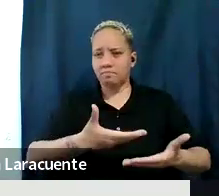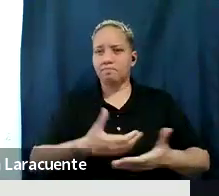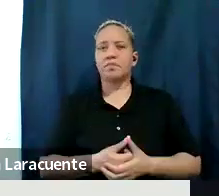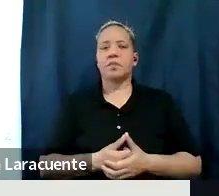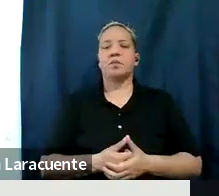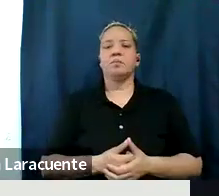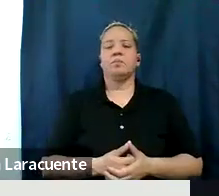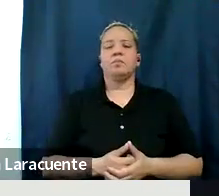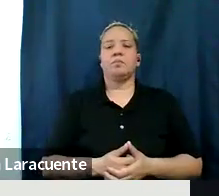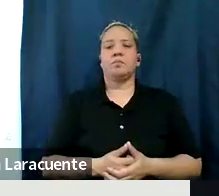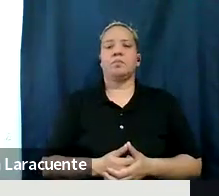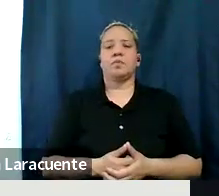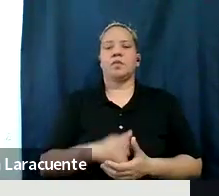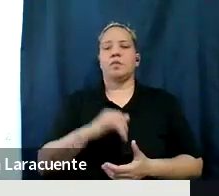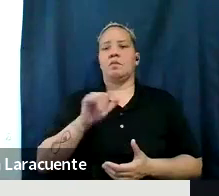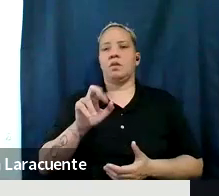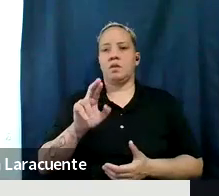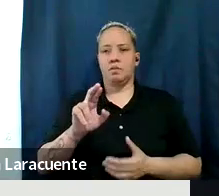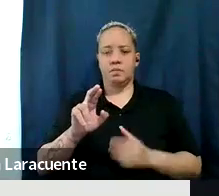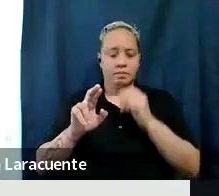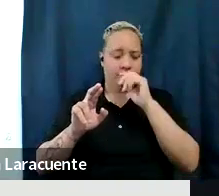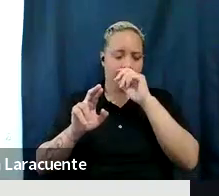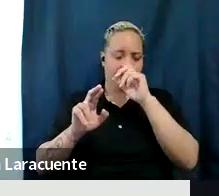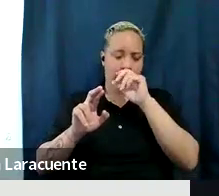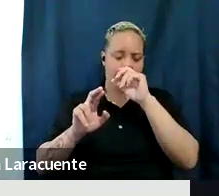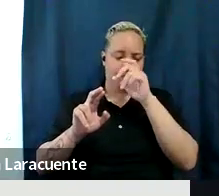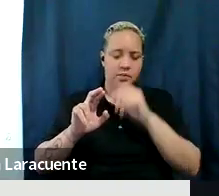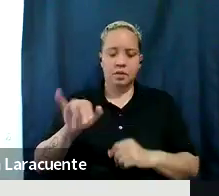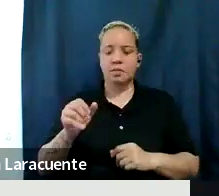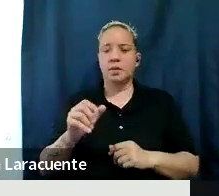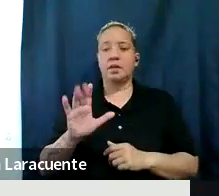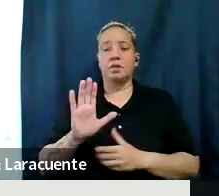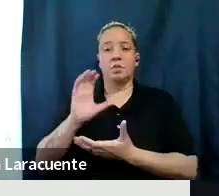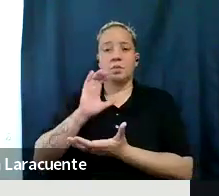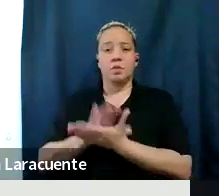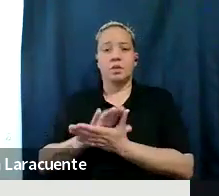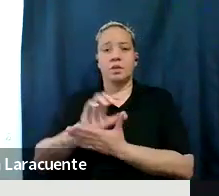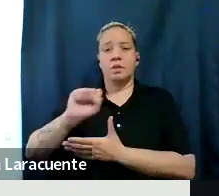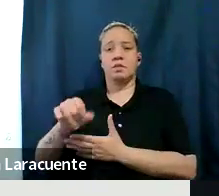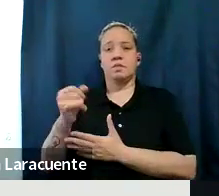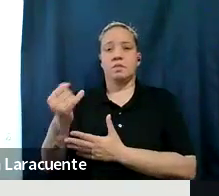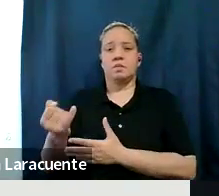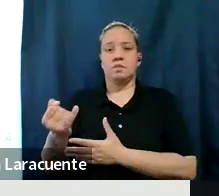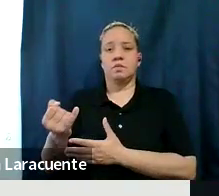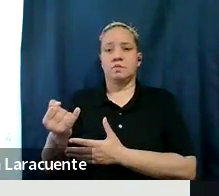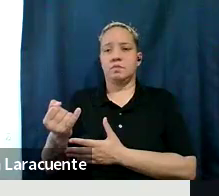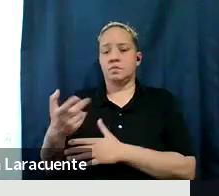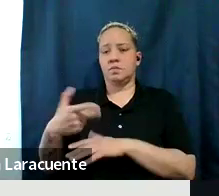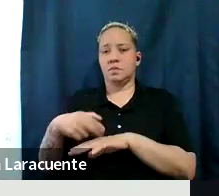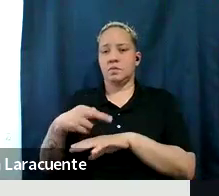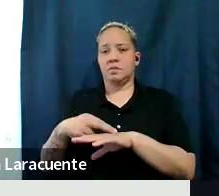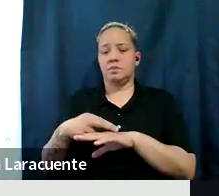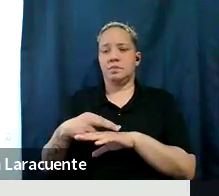llegar Juan Ramón Jiménez y Zenobia Camprubí a San Juan de Puerto Rico, a